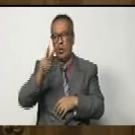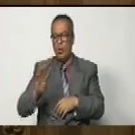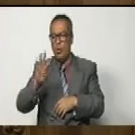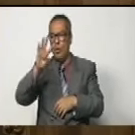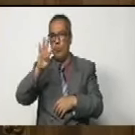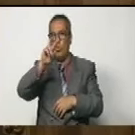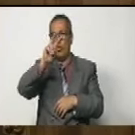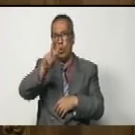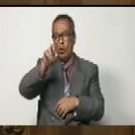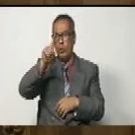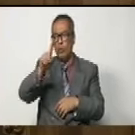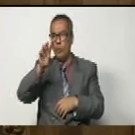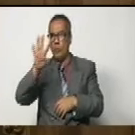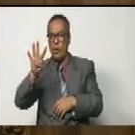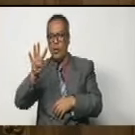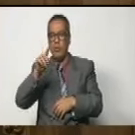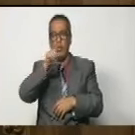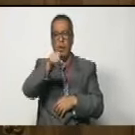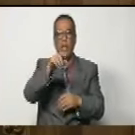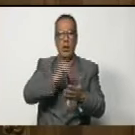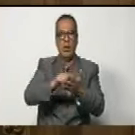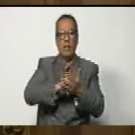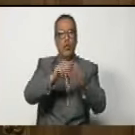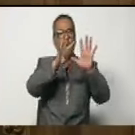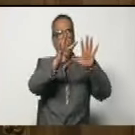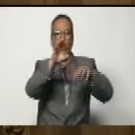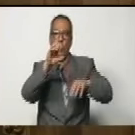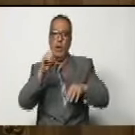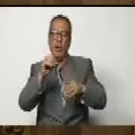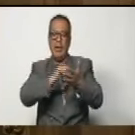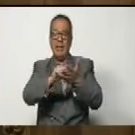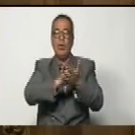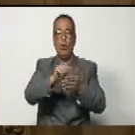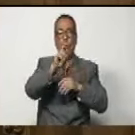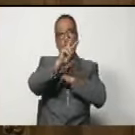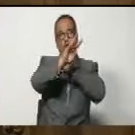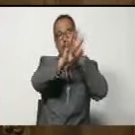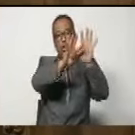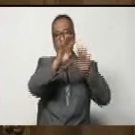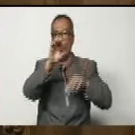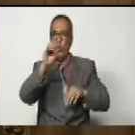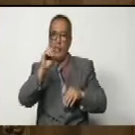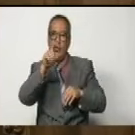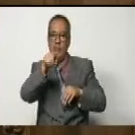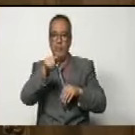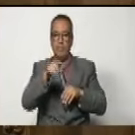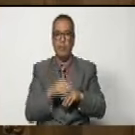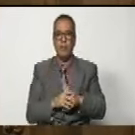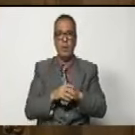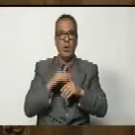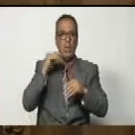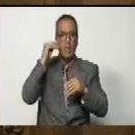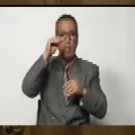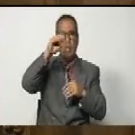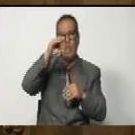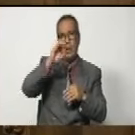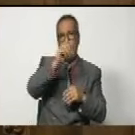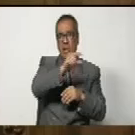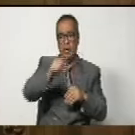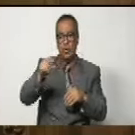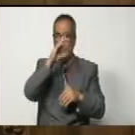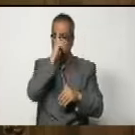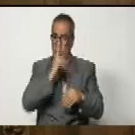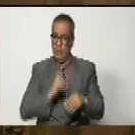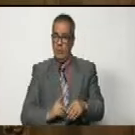34. Se sugiere aprobar con modificación el contenido del artículo 90, el cual queda redactado en los siguientes términos. Artículo 90. El Consejo Nacional para las Personas